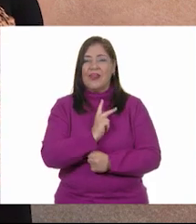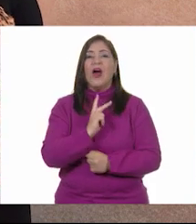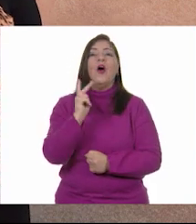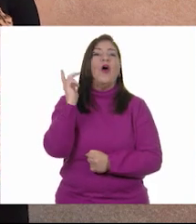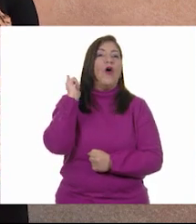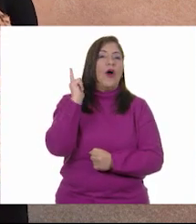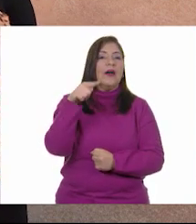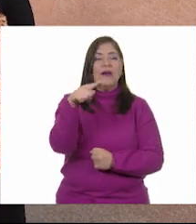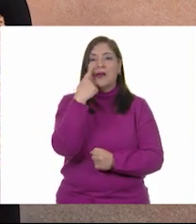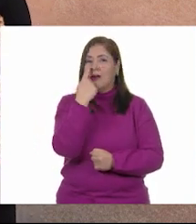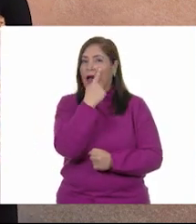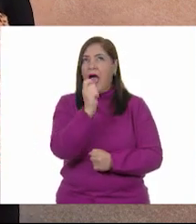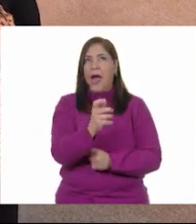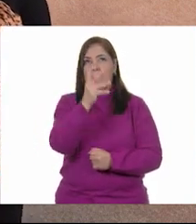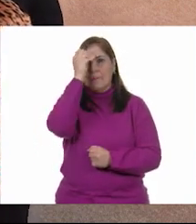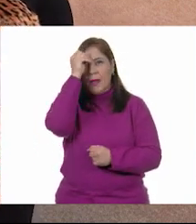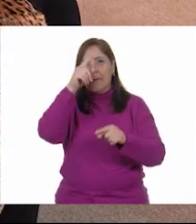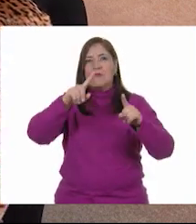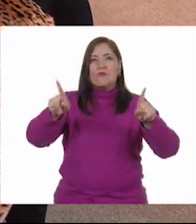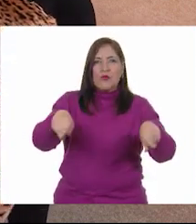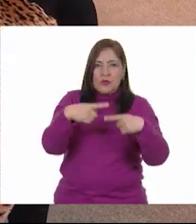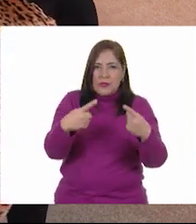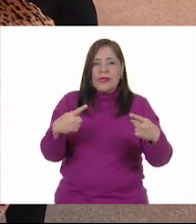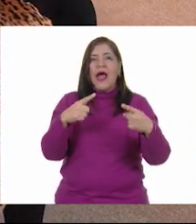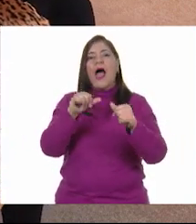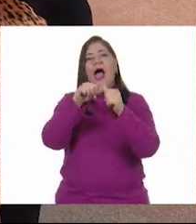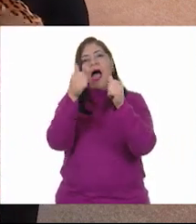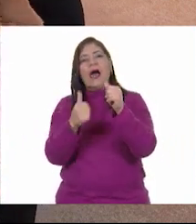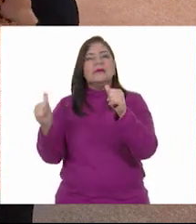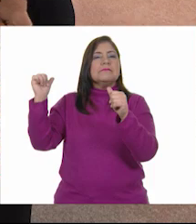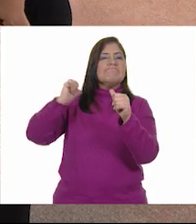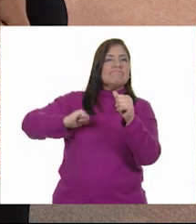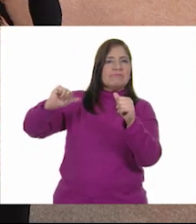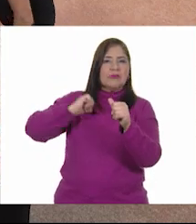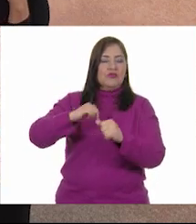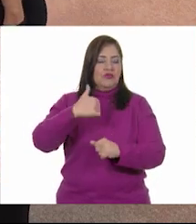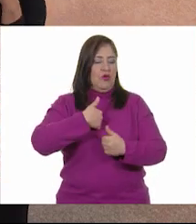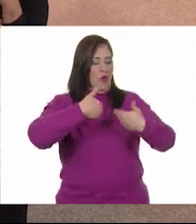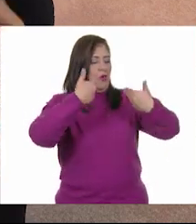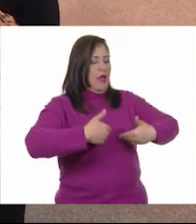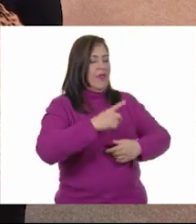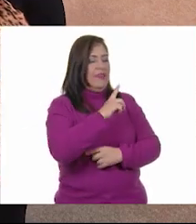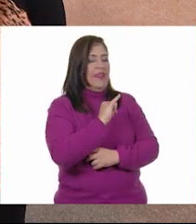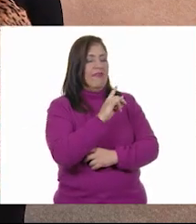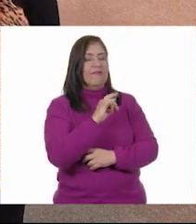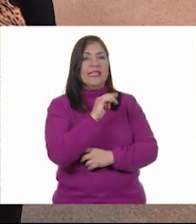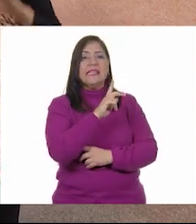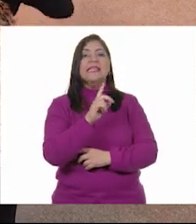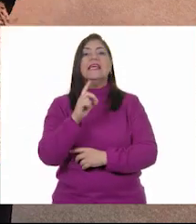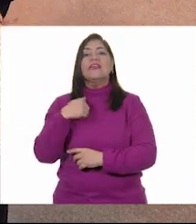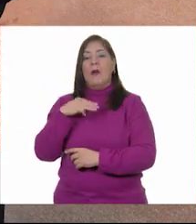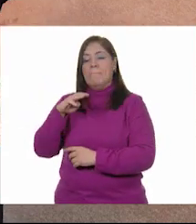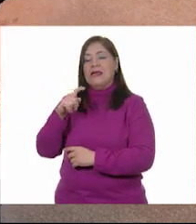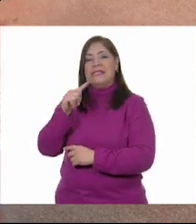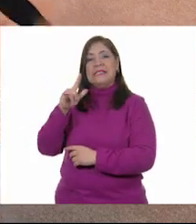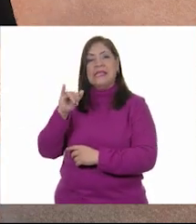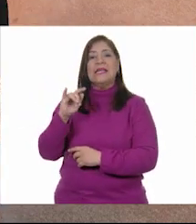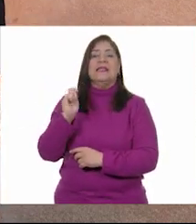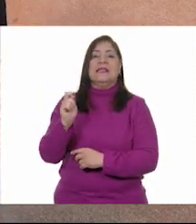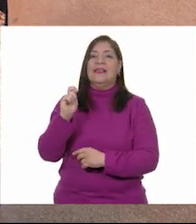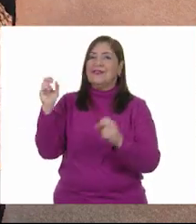aprendido acerca de la música y el arte primitivo. Yo ser David. Y yo ser Mestli. Nos vemos para la